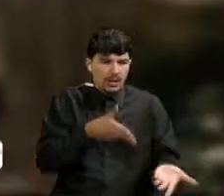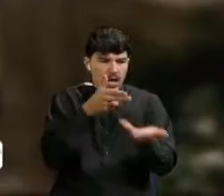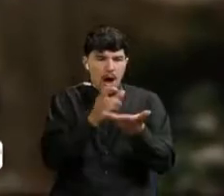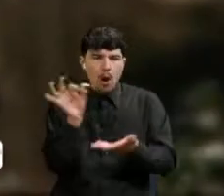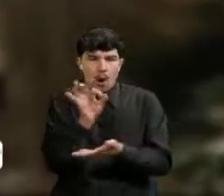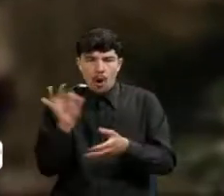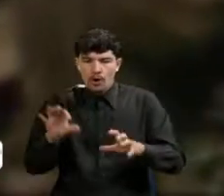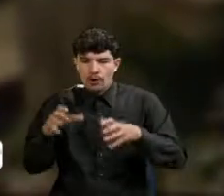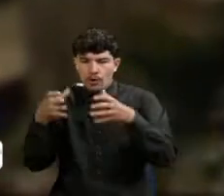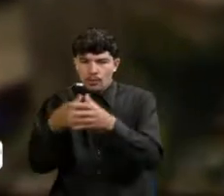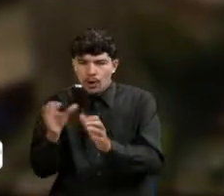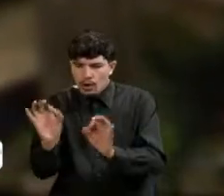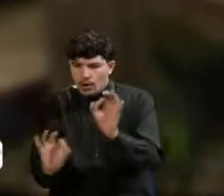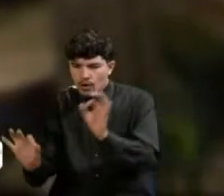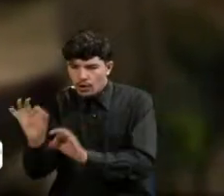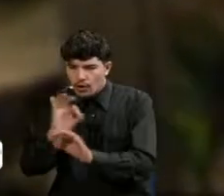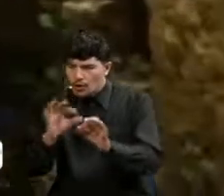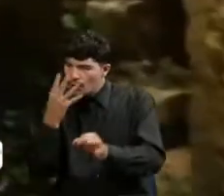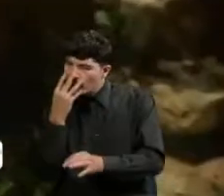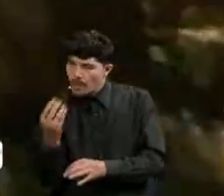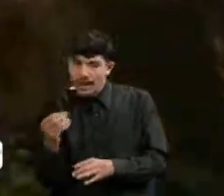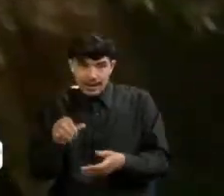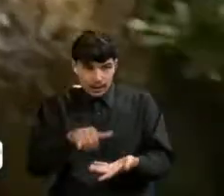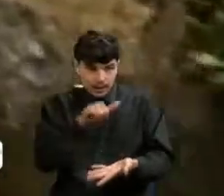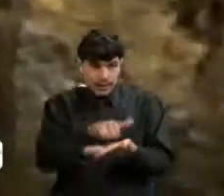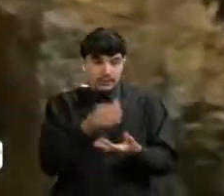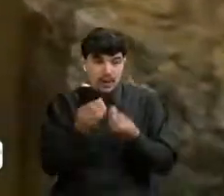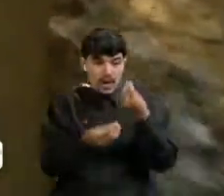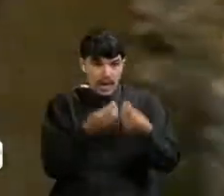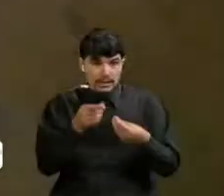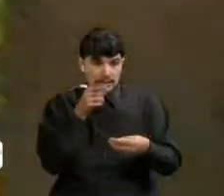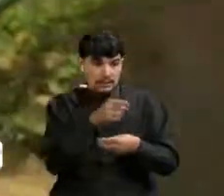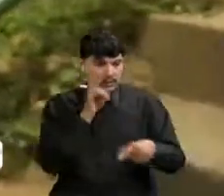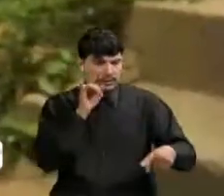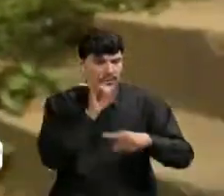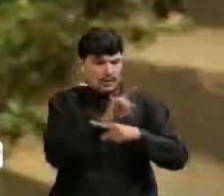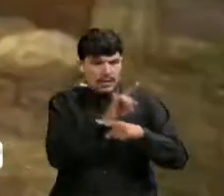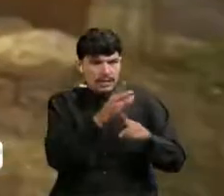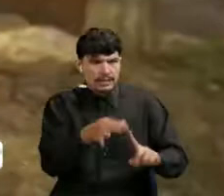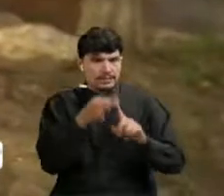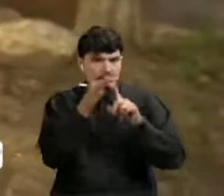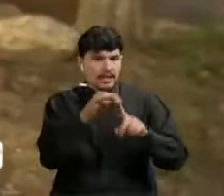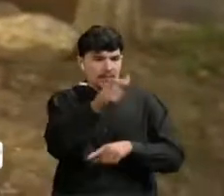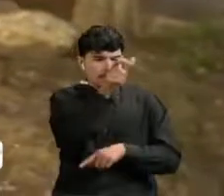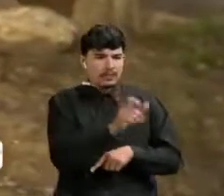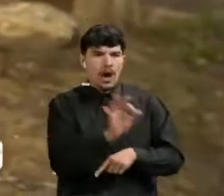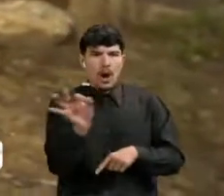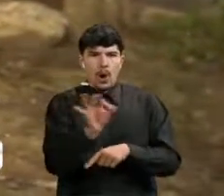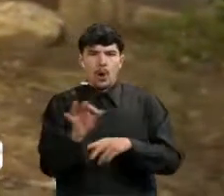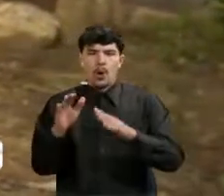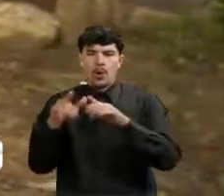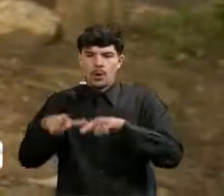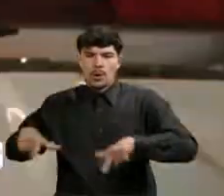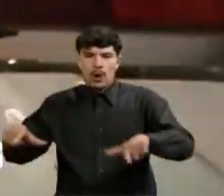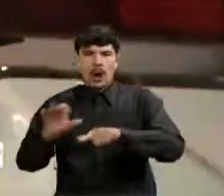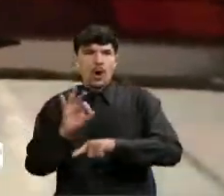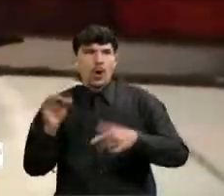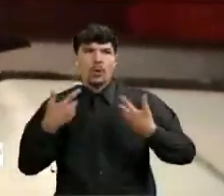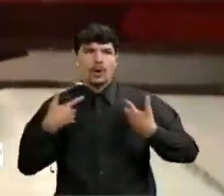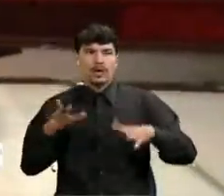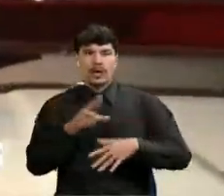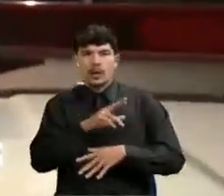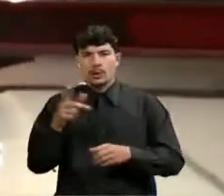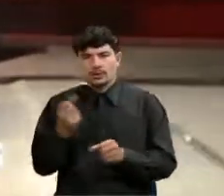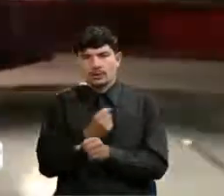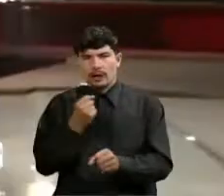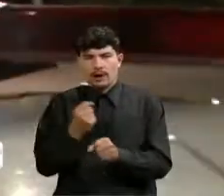grupos de crimen organizado asimismo realizan protecciones especiales de personas y bienes y cualquier otra labor policial